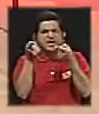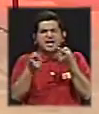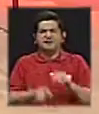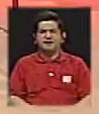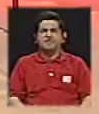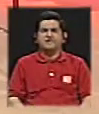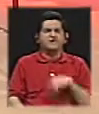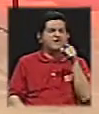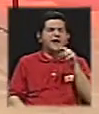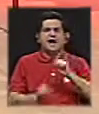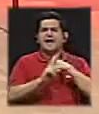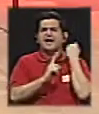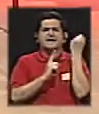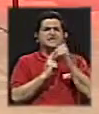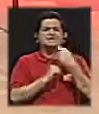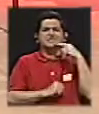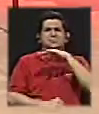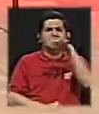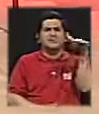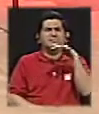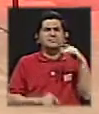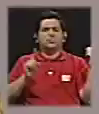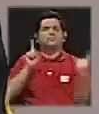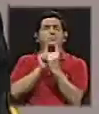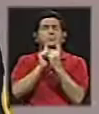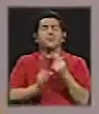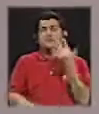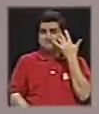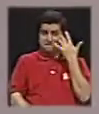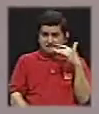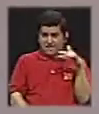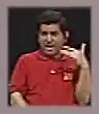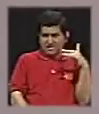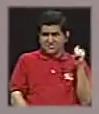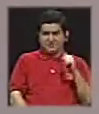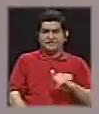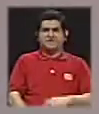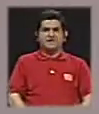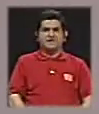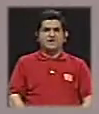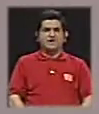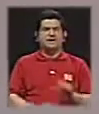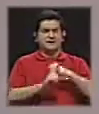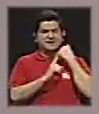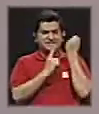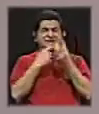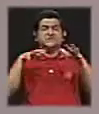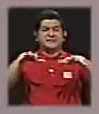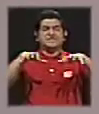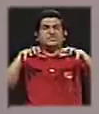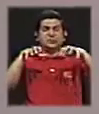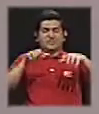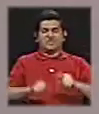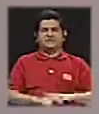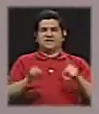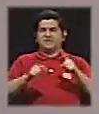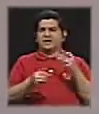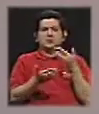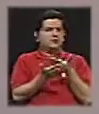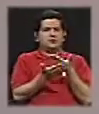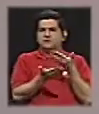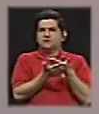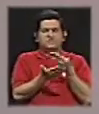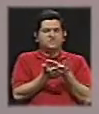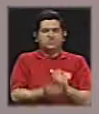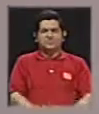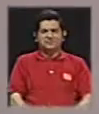qué situación, con qué realidad se topó? En apariencia es una situación tensa, pero no se demuestra a un